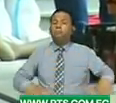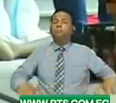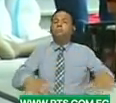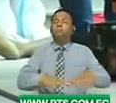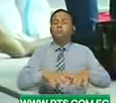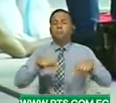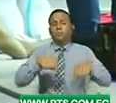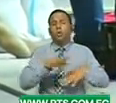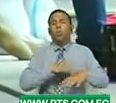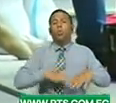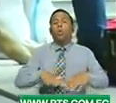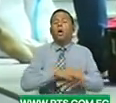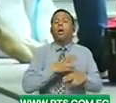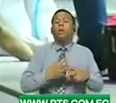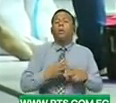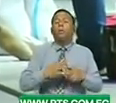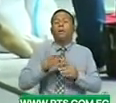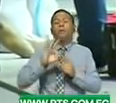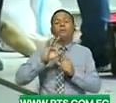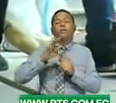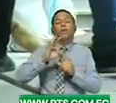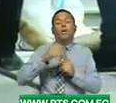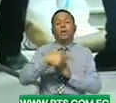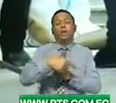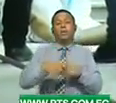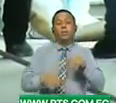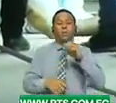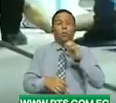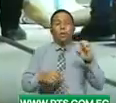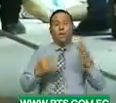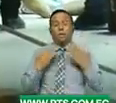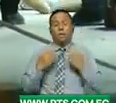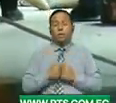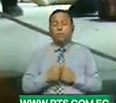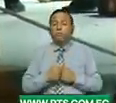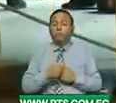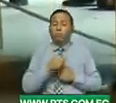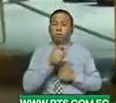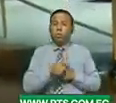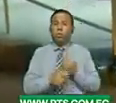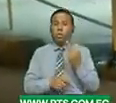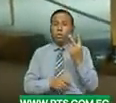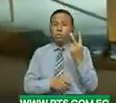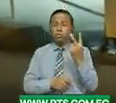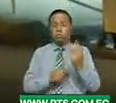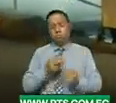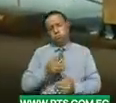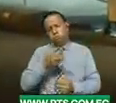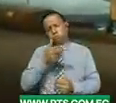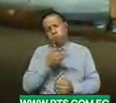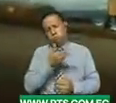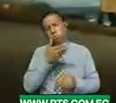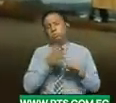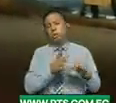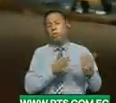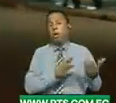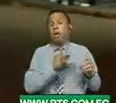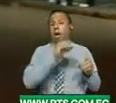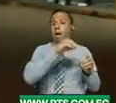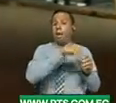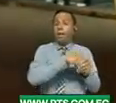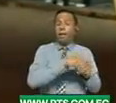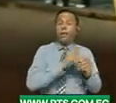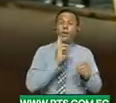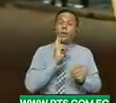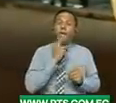lugar, en el Fortín, al noroeste de la ciudad, donde dos ciudadanos fueron baleados. Uno se encuentra dentro de